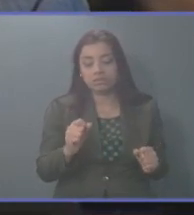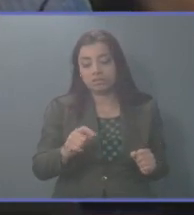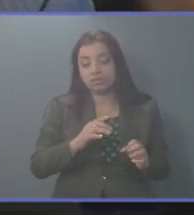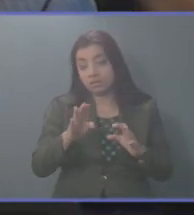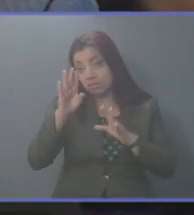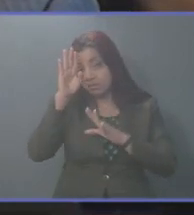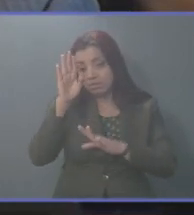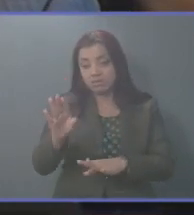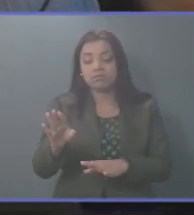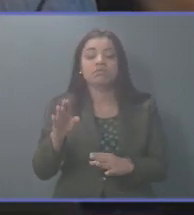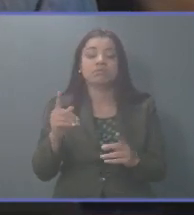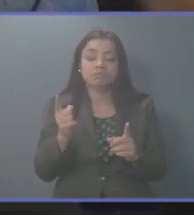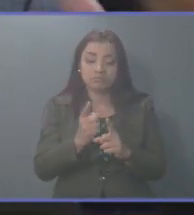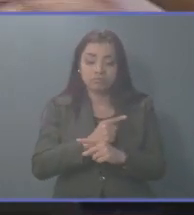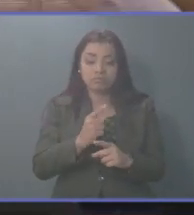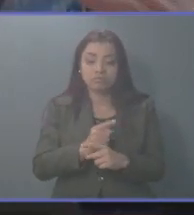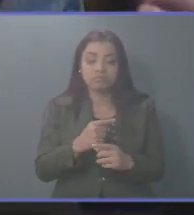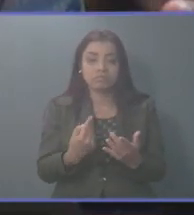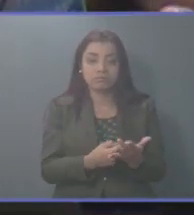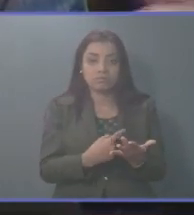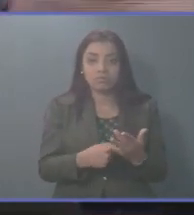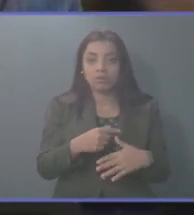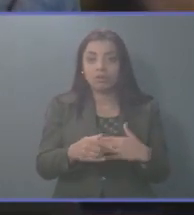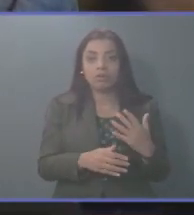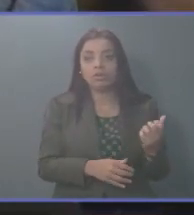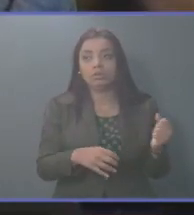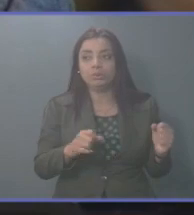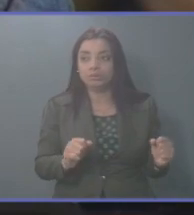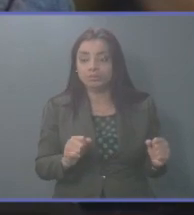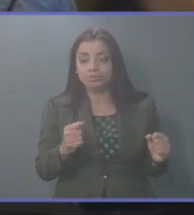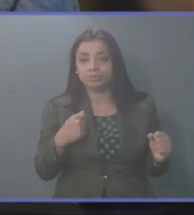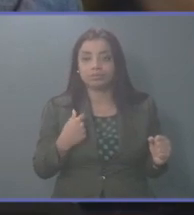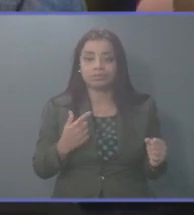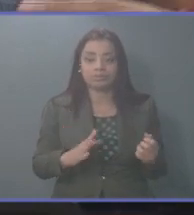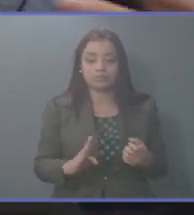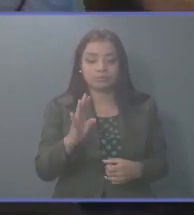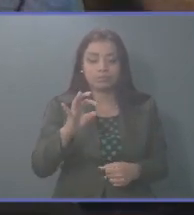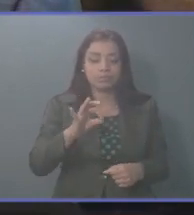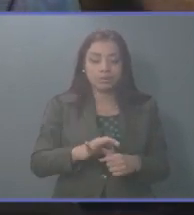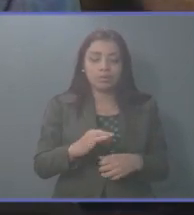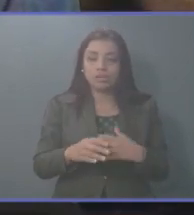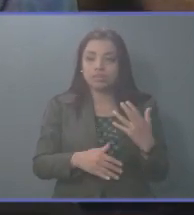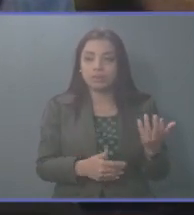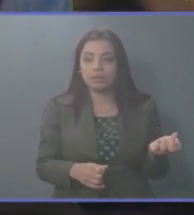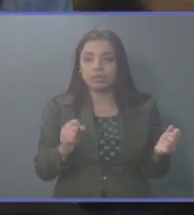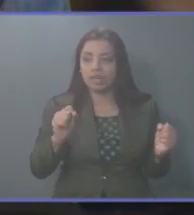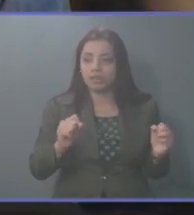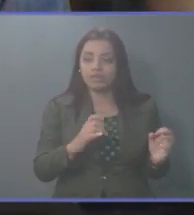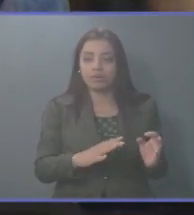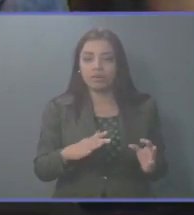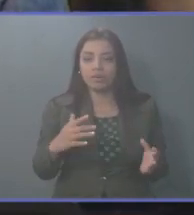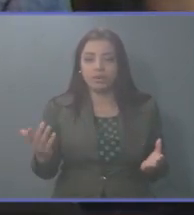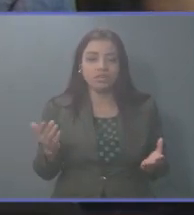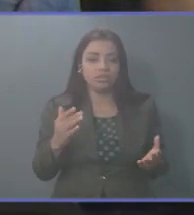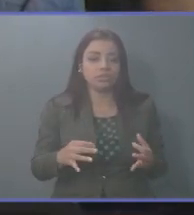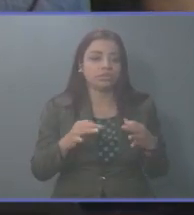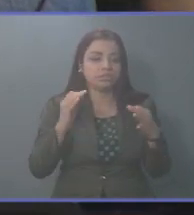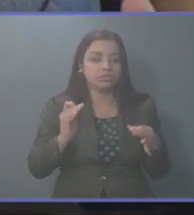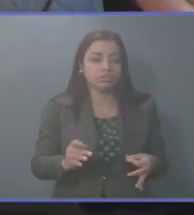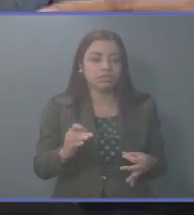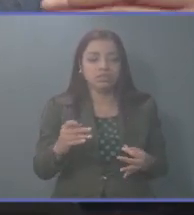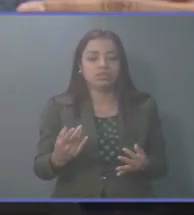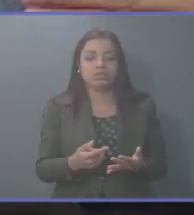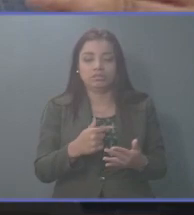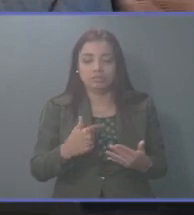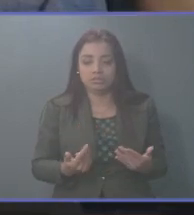respeto, la modificación de agenda, presidente, y si lograra los votos para que esta modificación de agenda sea efectiva,